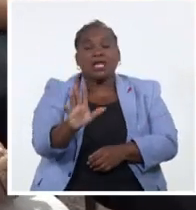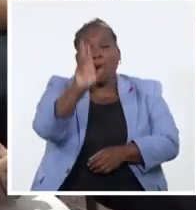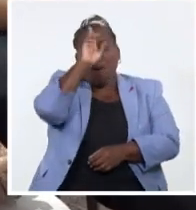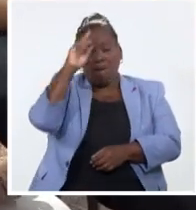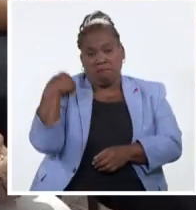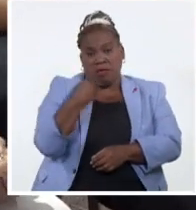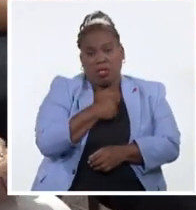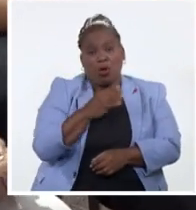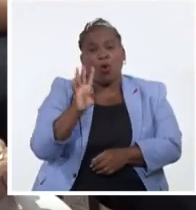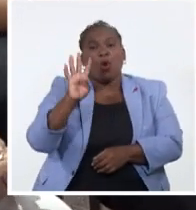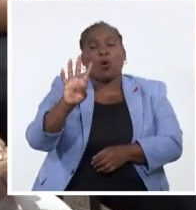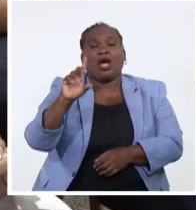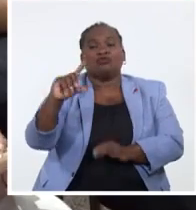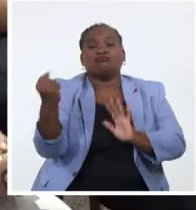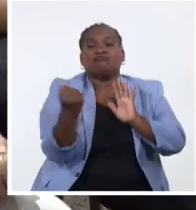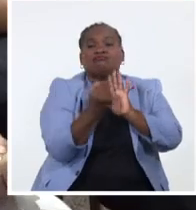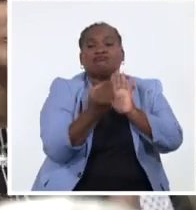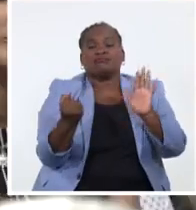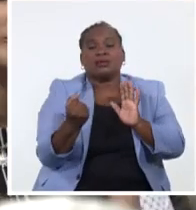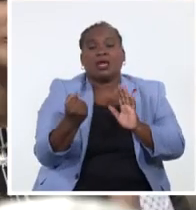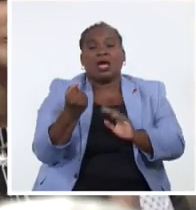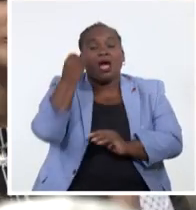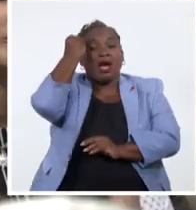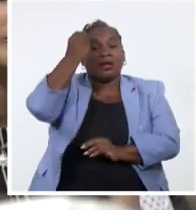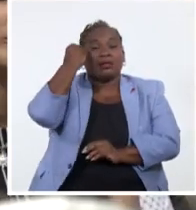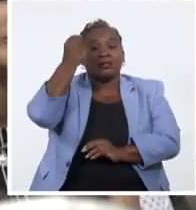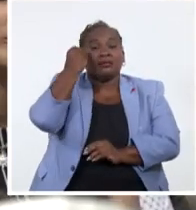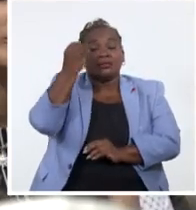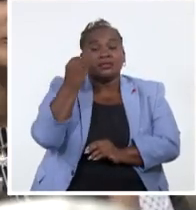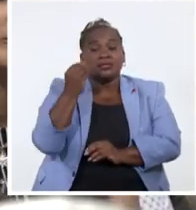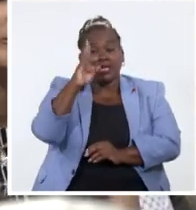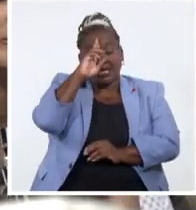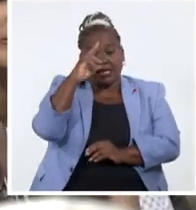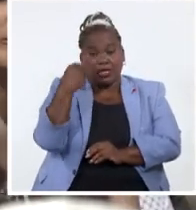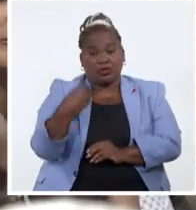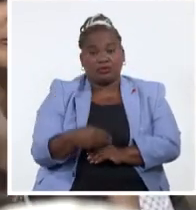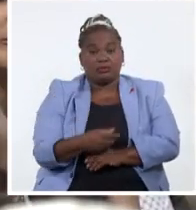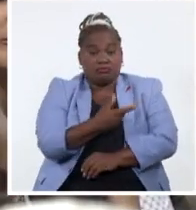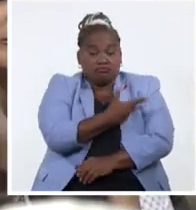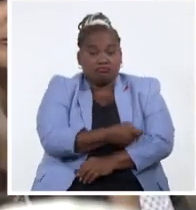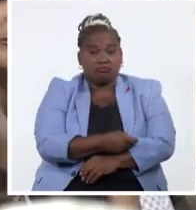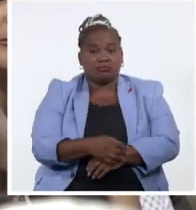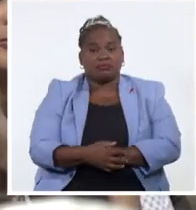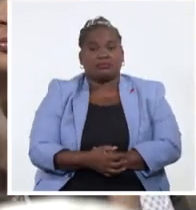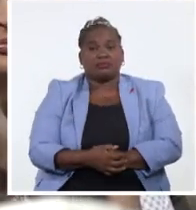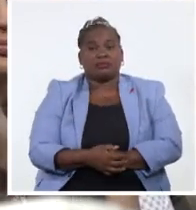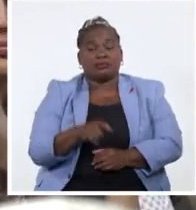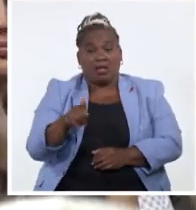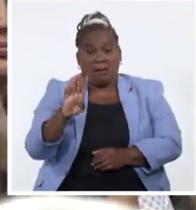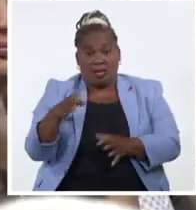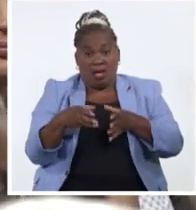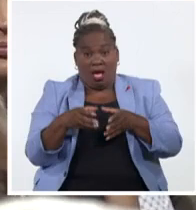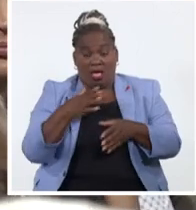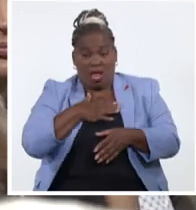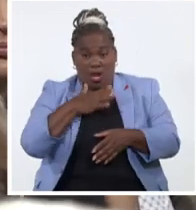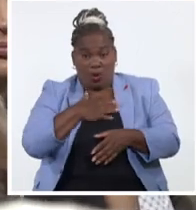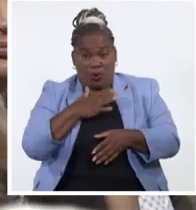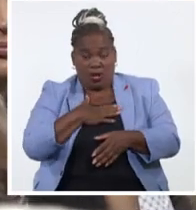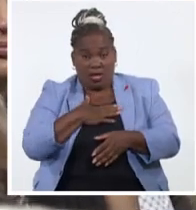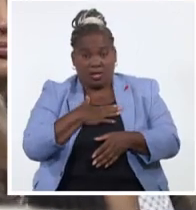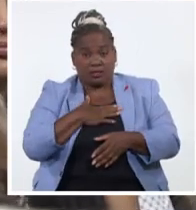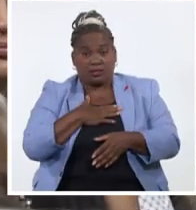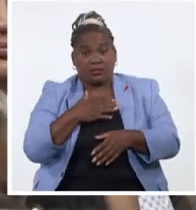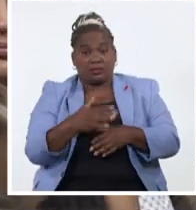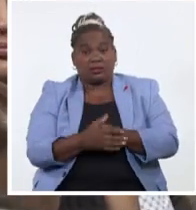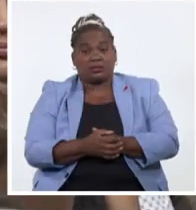cuatro licenciadas en bioanálisis clínico en nuestra brigada es consecuencia de lo que hizo la primera brigada que